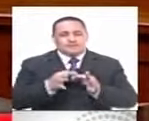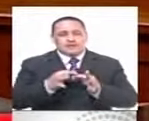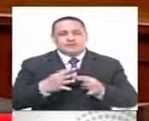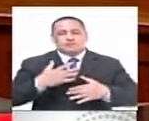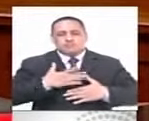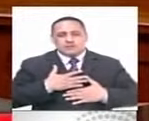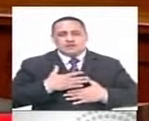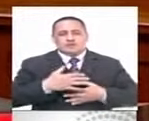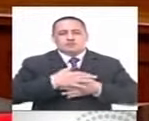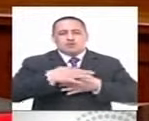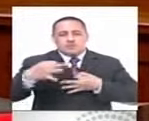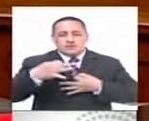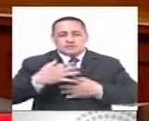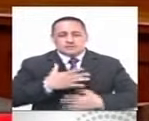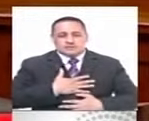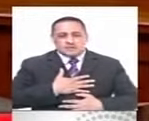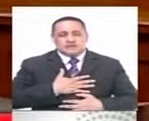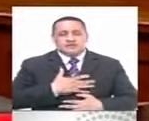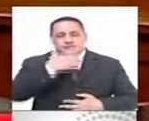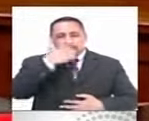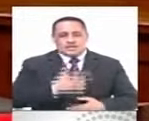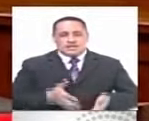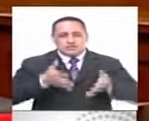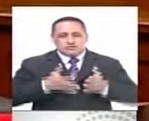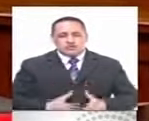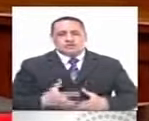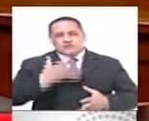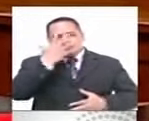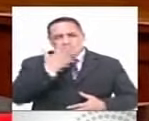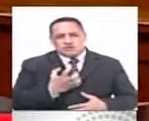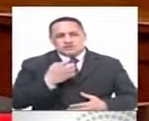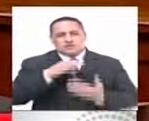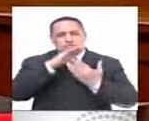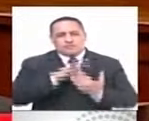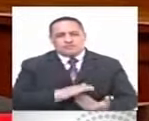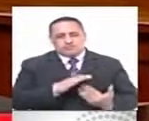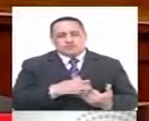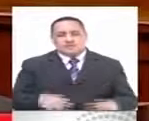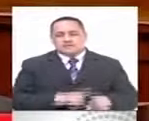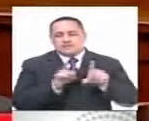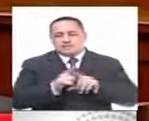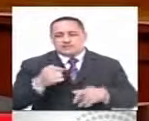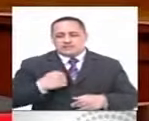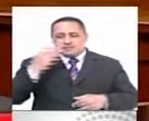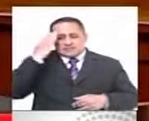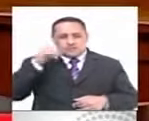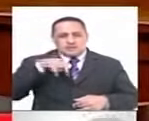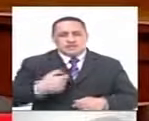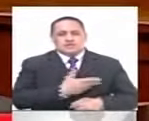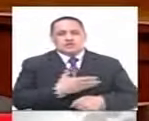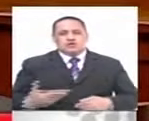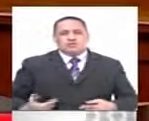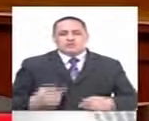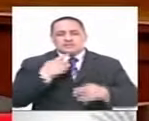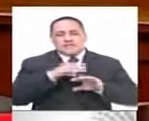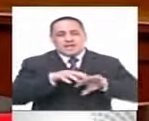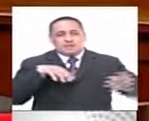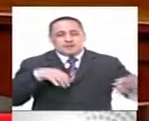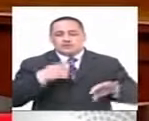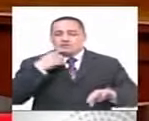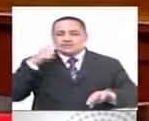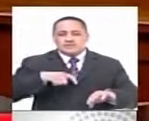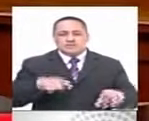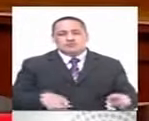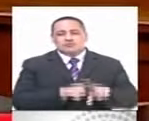mujer provinciana que se indigna con las injusticias, que sabe que este Estado está lejos de ser lo que